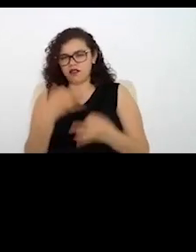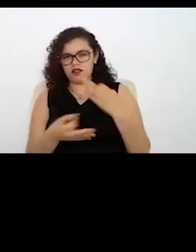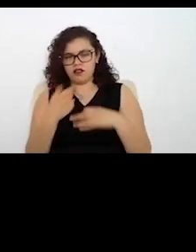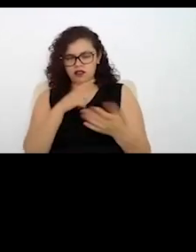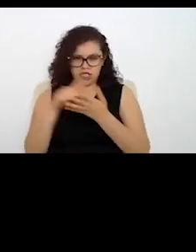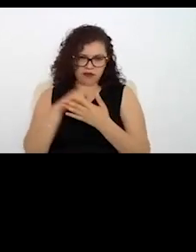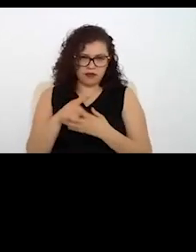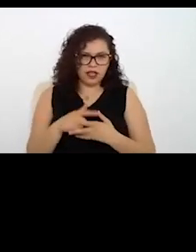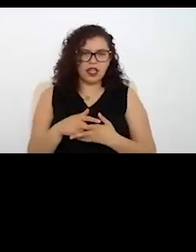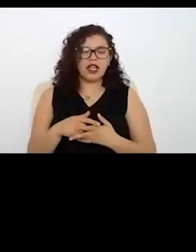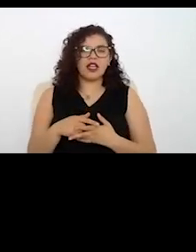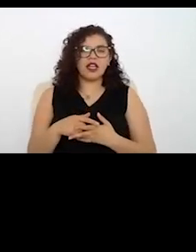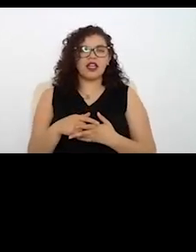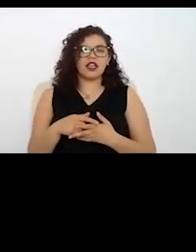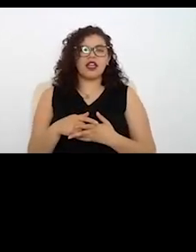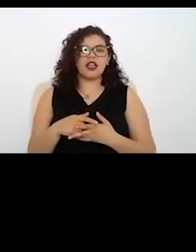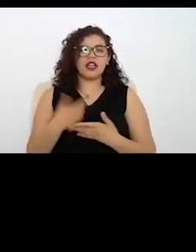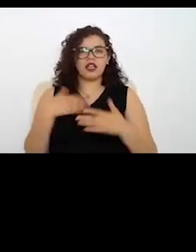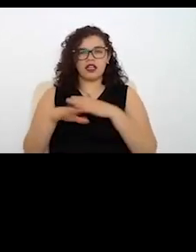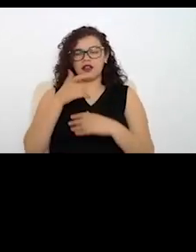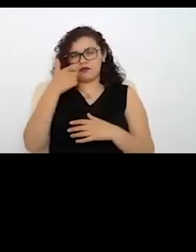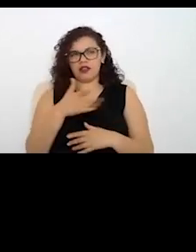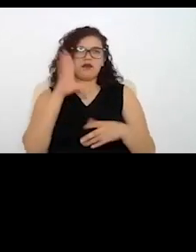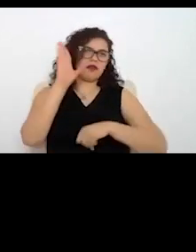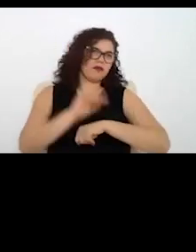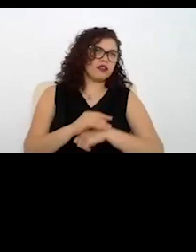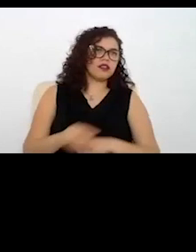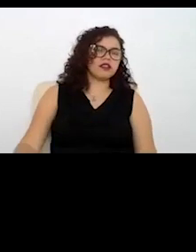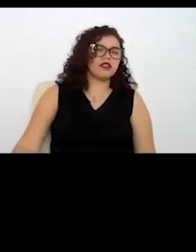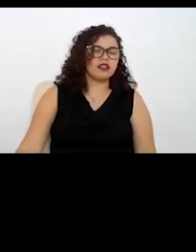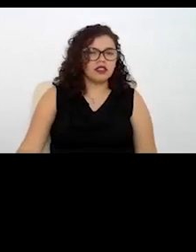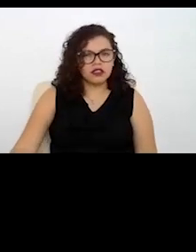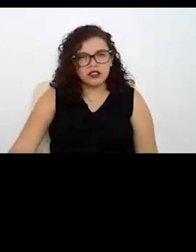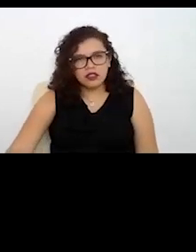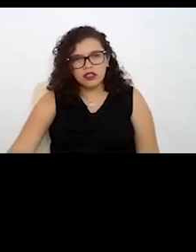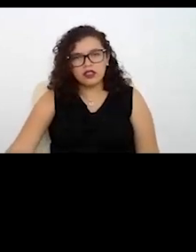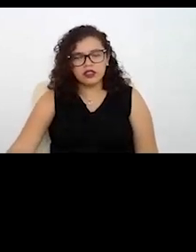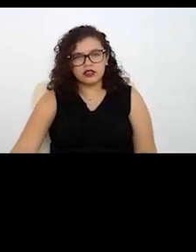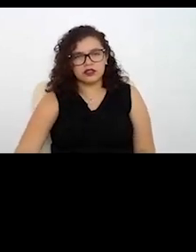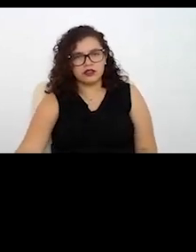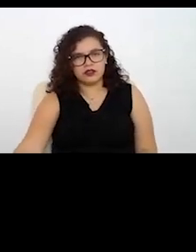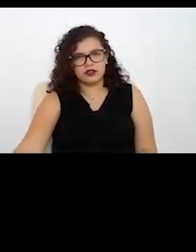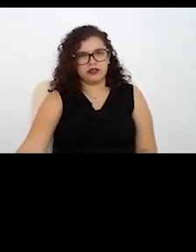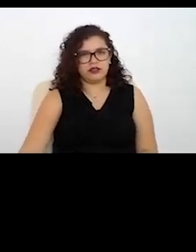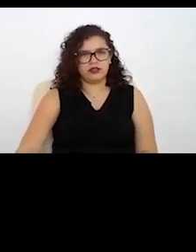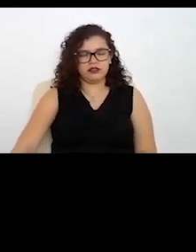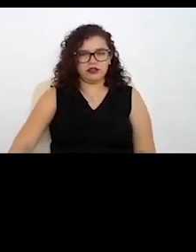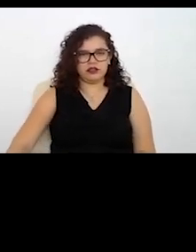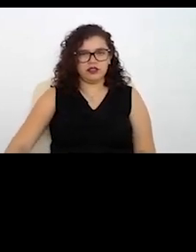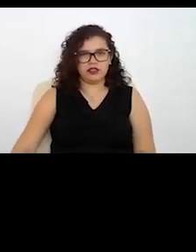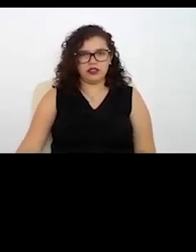limpieza, fechas y días de pago, los permisos, las sanciones, las que les puse en la presentación, las pueden encontrar en